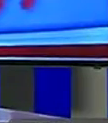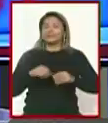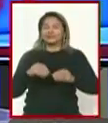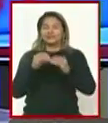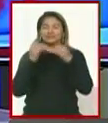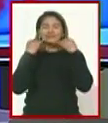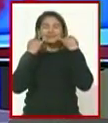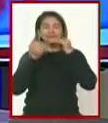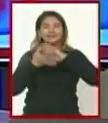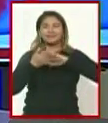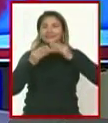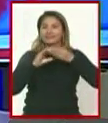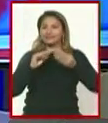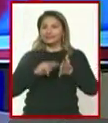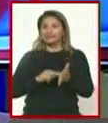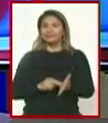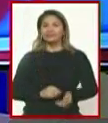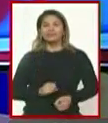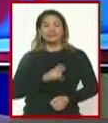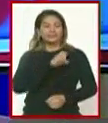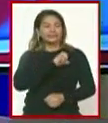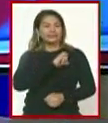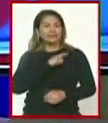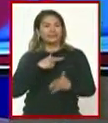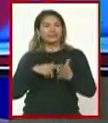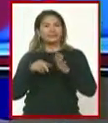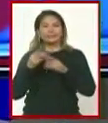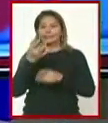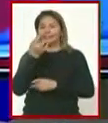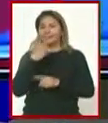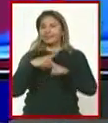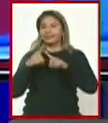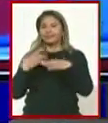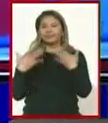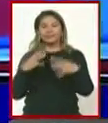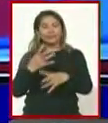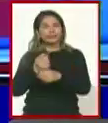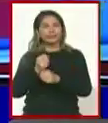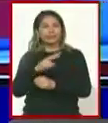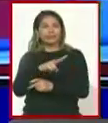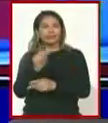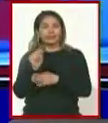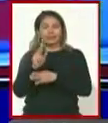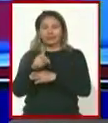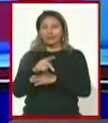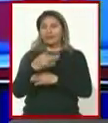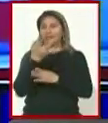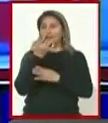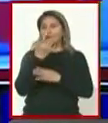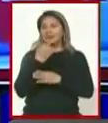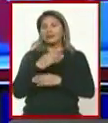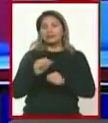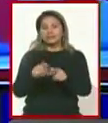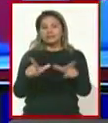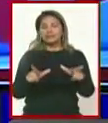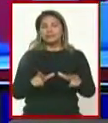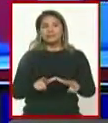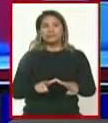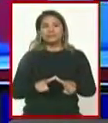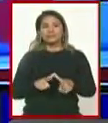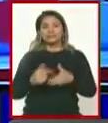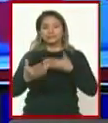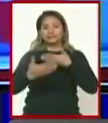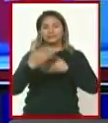Vamos con más información y les contamos que la Fuerza Especial de Lucha contra el Narcotráfico secuestró 200 kilos de marihuana en la frontera